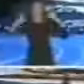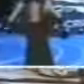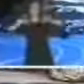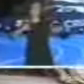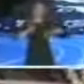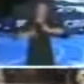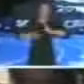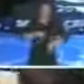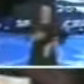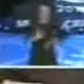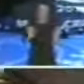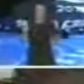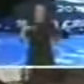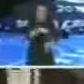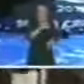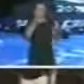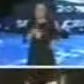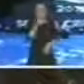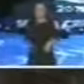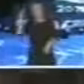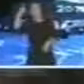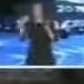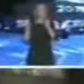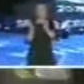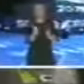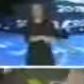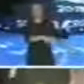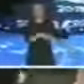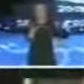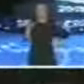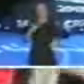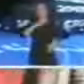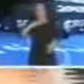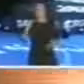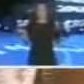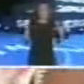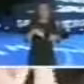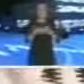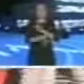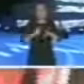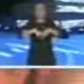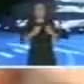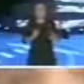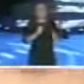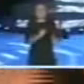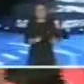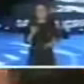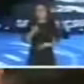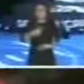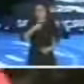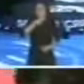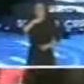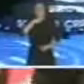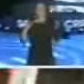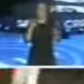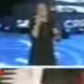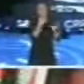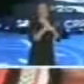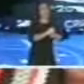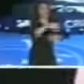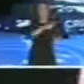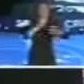está bien, alumnos que abandonan, no tienen pasaporte ni libros y becas, y es que su familia a final de mes no llega, buscando trabajo en